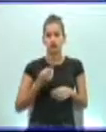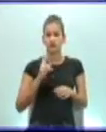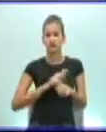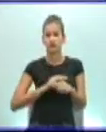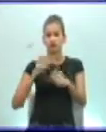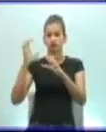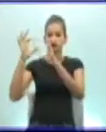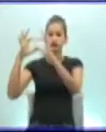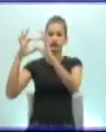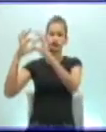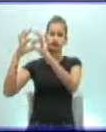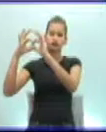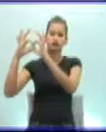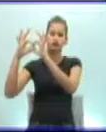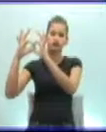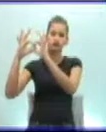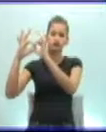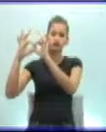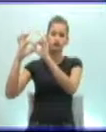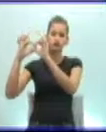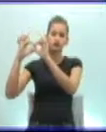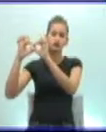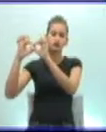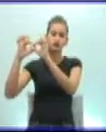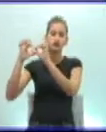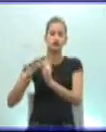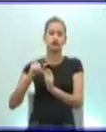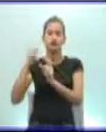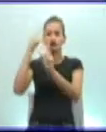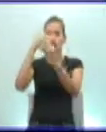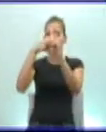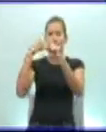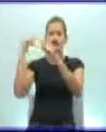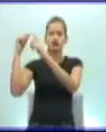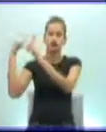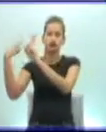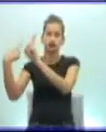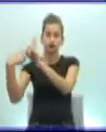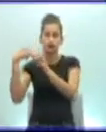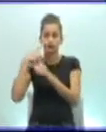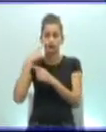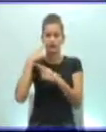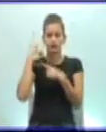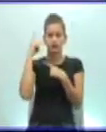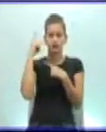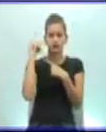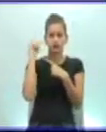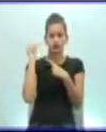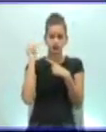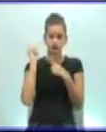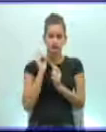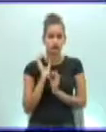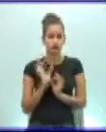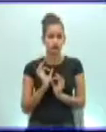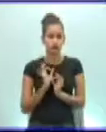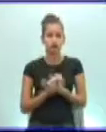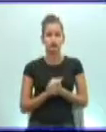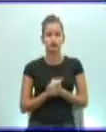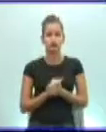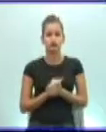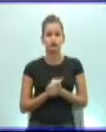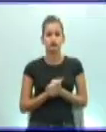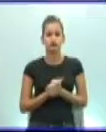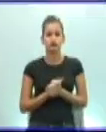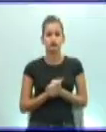diagrama. En este caso, los dos conjuntos que les muestro en el diagrama se están intersectando. Es un caso especial, ¿no? Porque pudiera ser que no